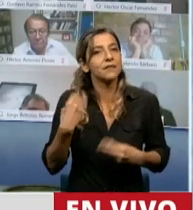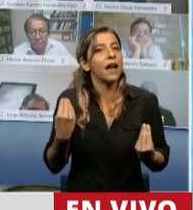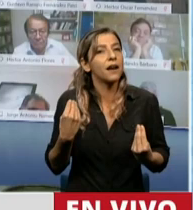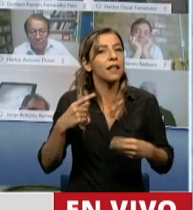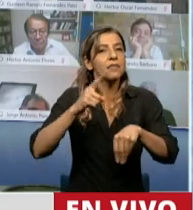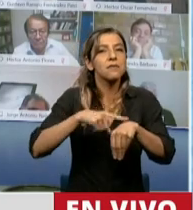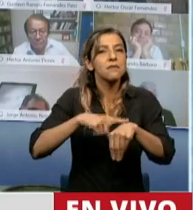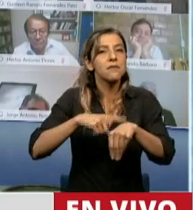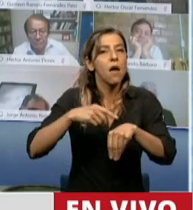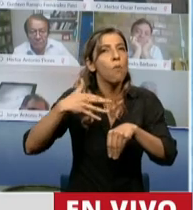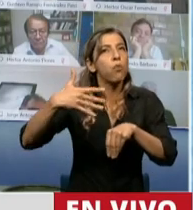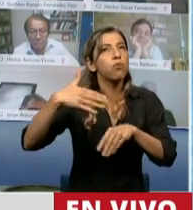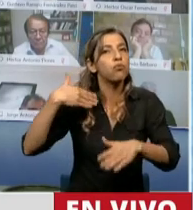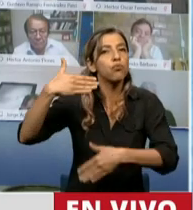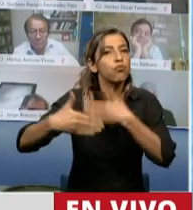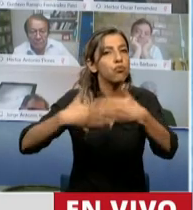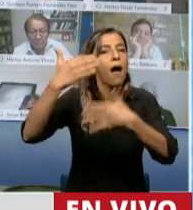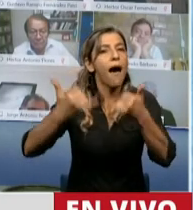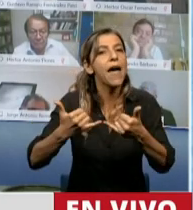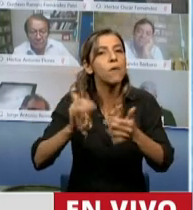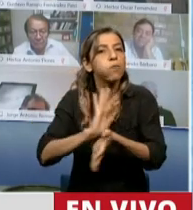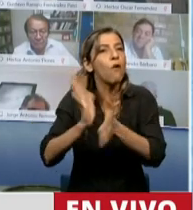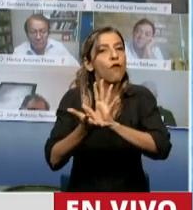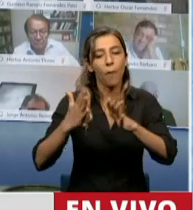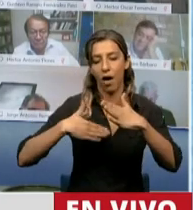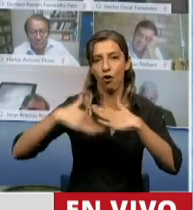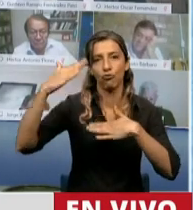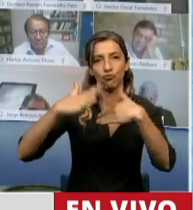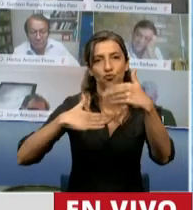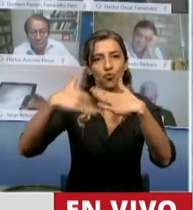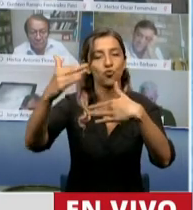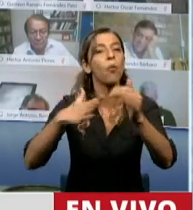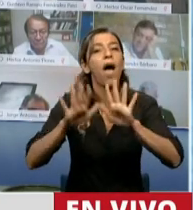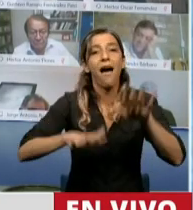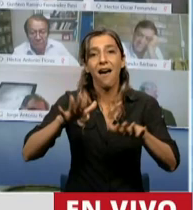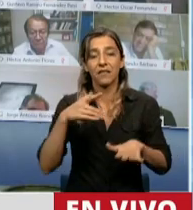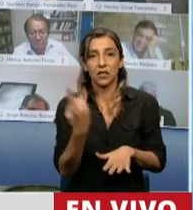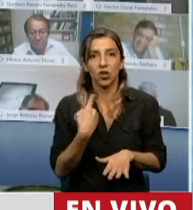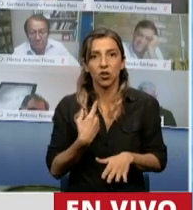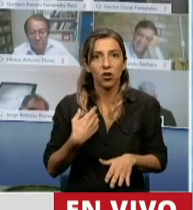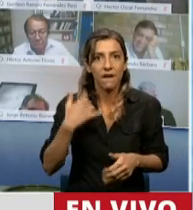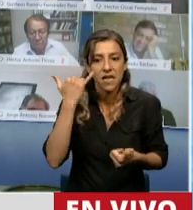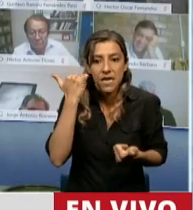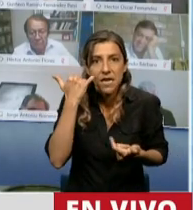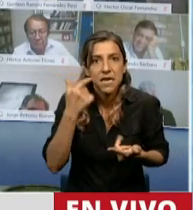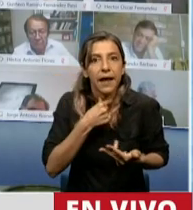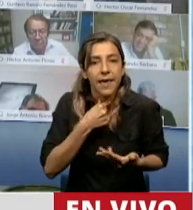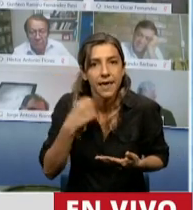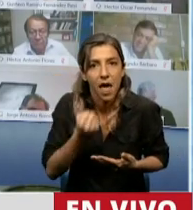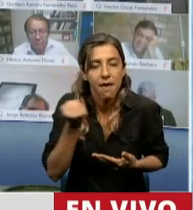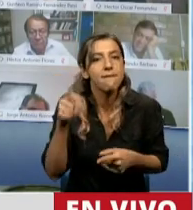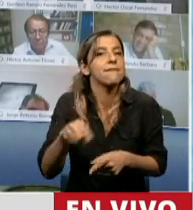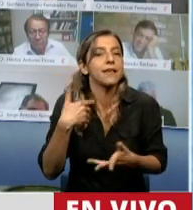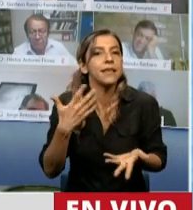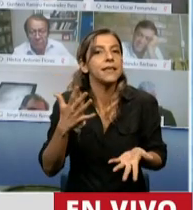tiempo, para no frustrarse, porque muchas veces la velocidad de los deseos es mucho más rápida que la velocidad de la construcción de